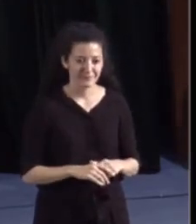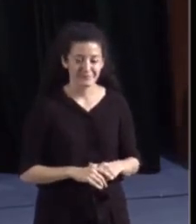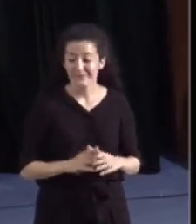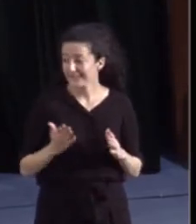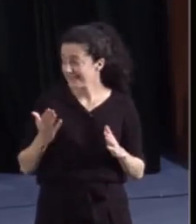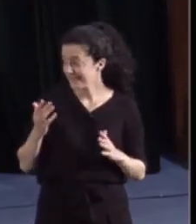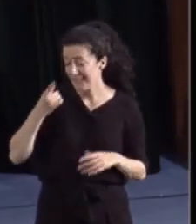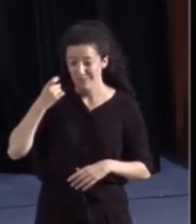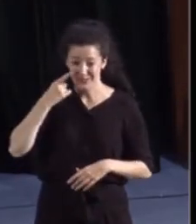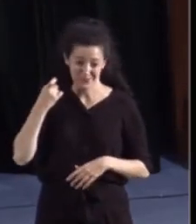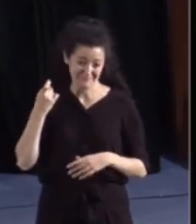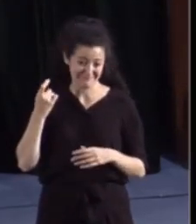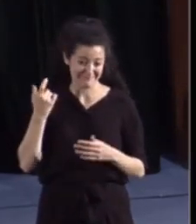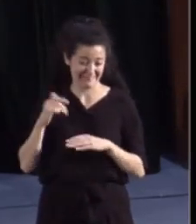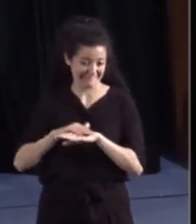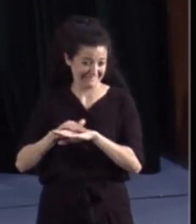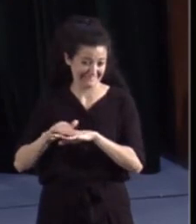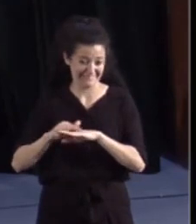Emilio, perdóname,